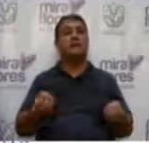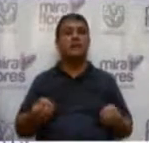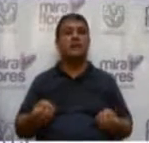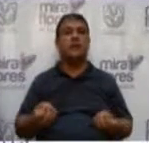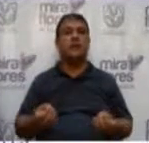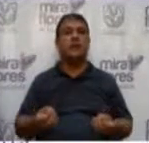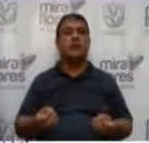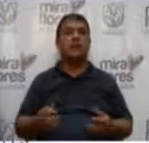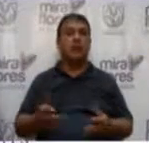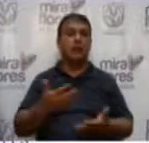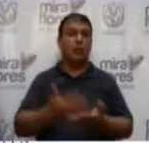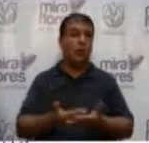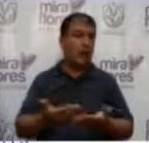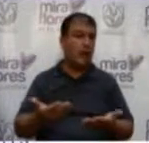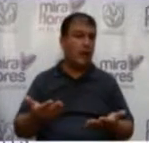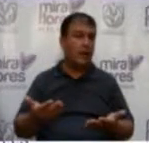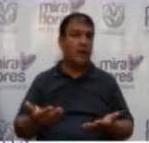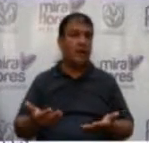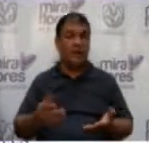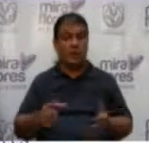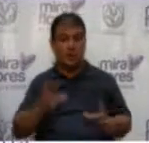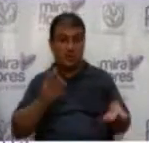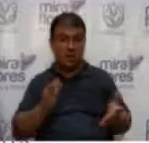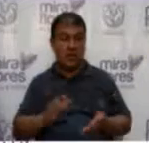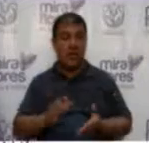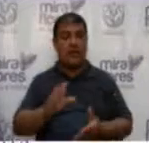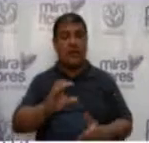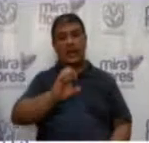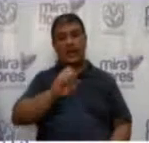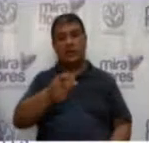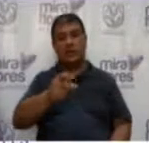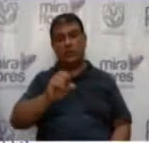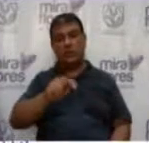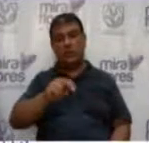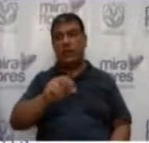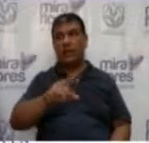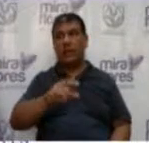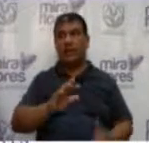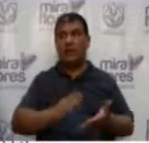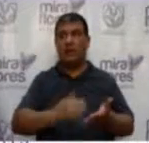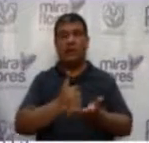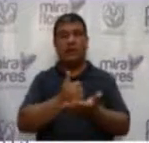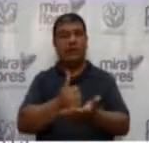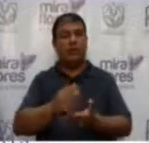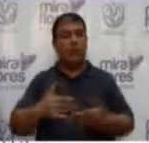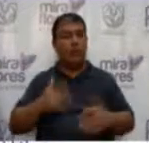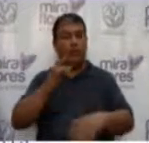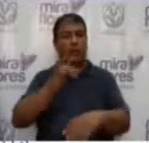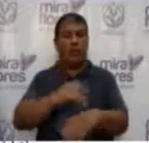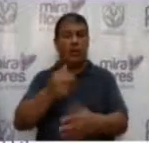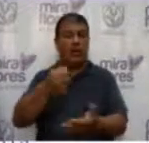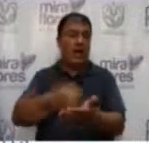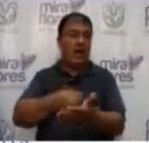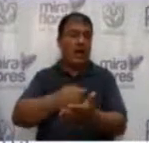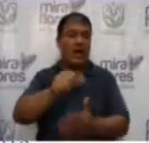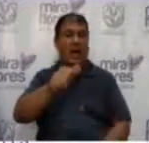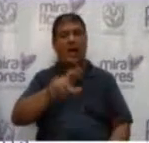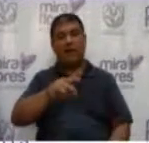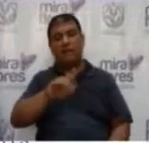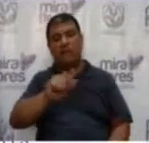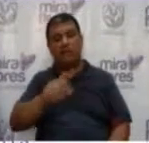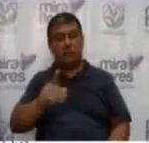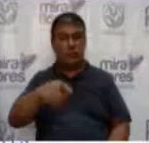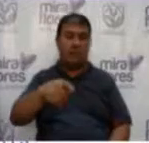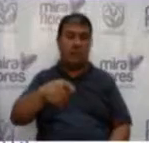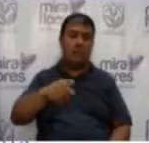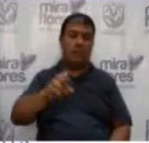de esta situación de exonerar los arbitrios. No podemos tocar el tema del predial porque no nos corresponde,